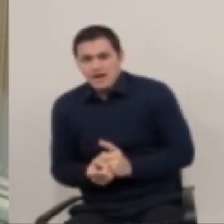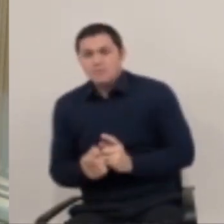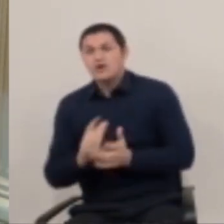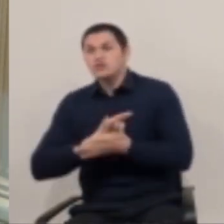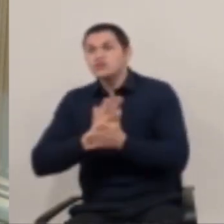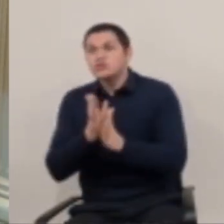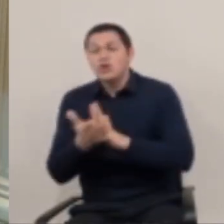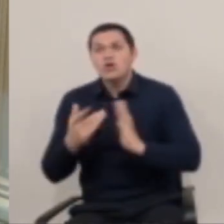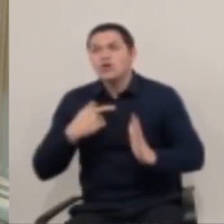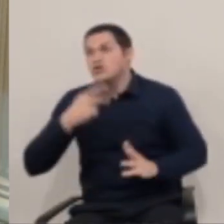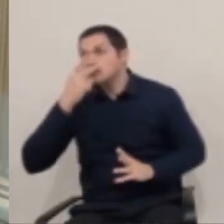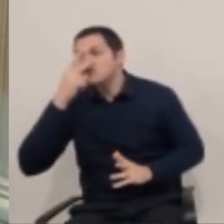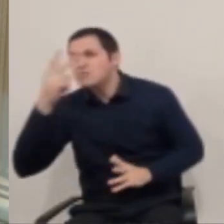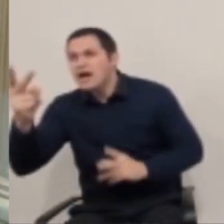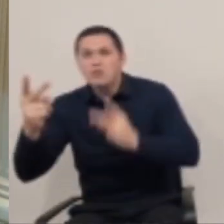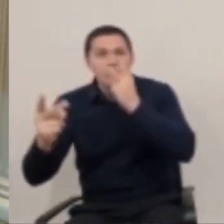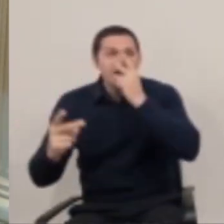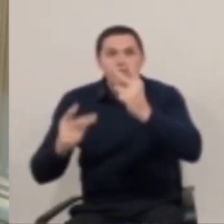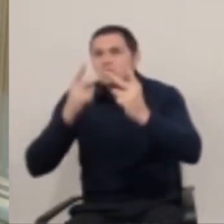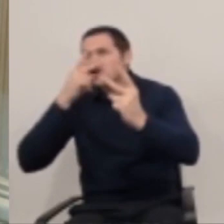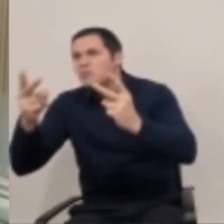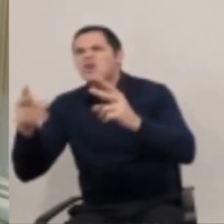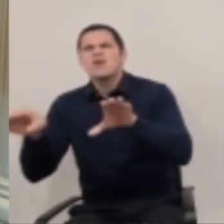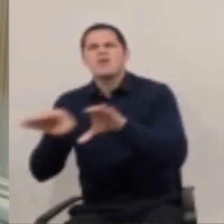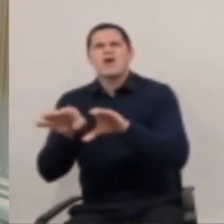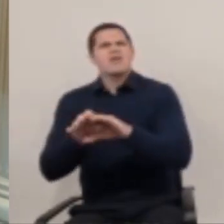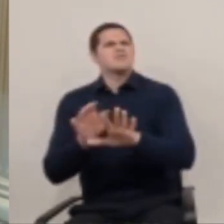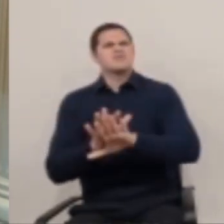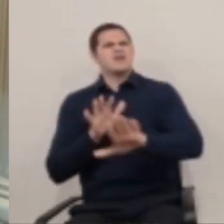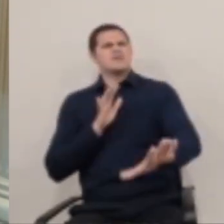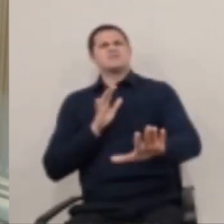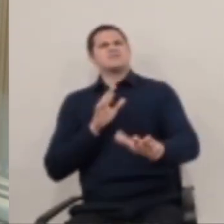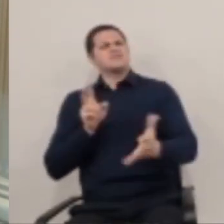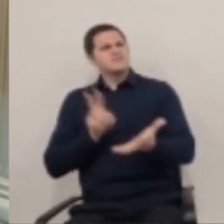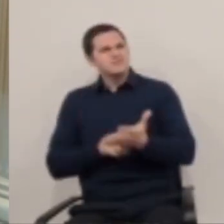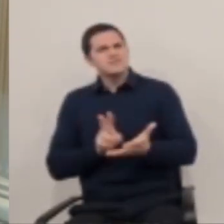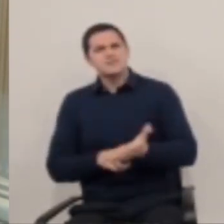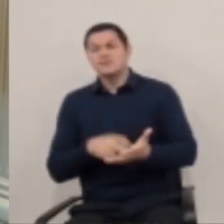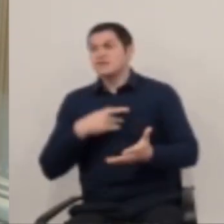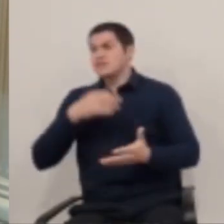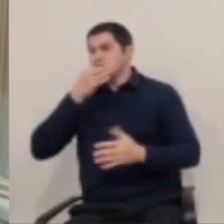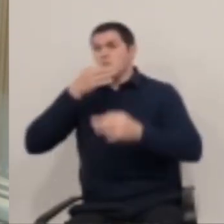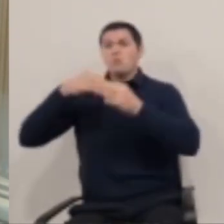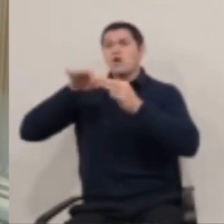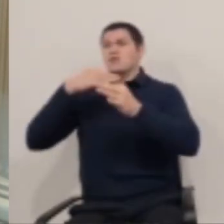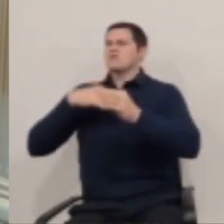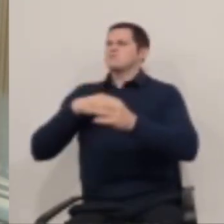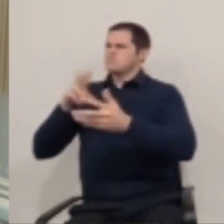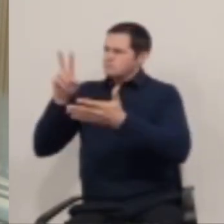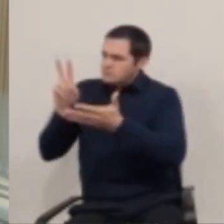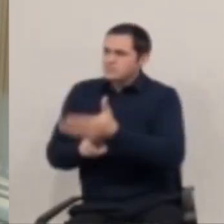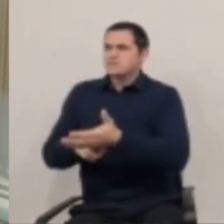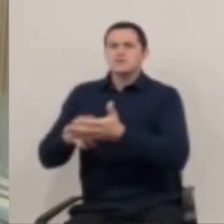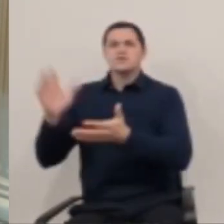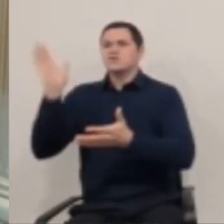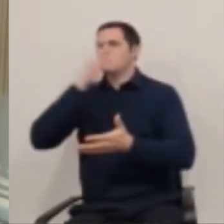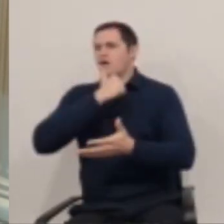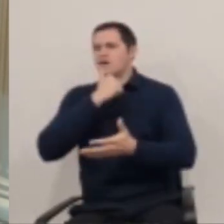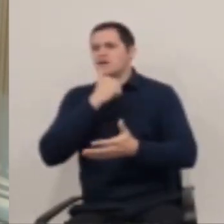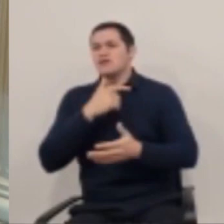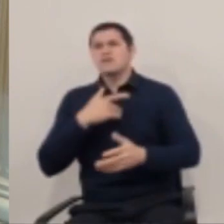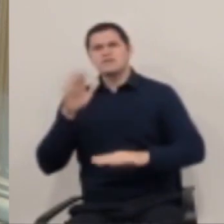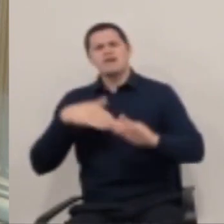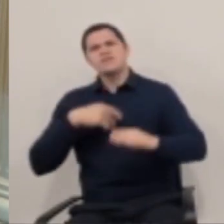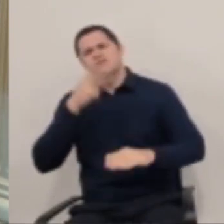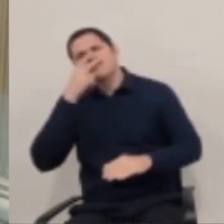toda la vida antilógicos y antirrealistas. El llamado poeta realista no existe. De manera que esa viga nos hace a veces ver amarillo lo que